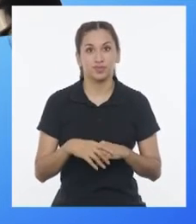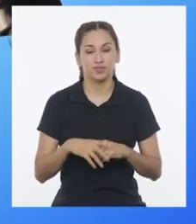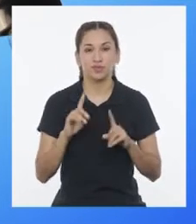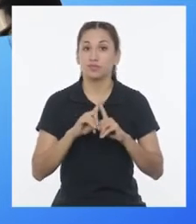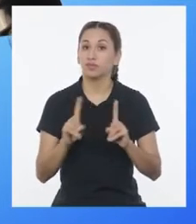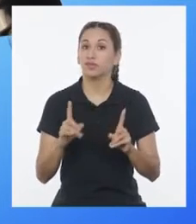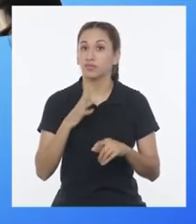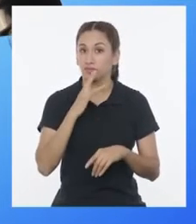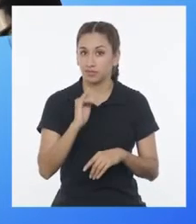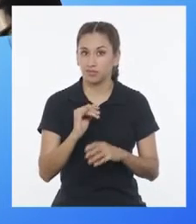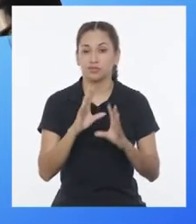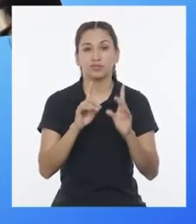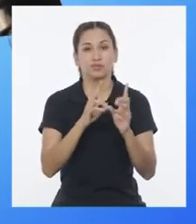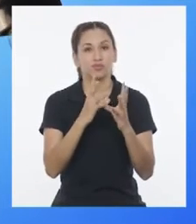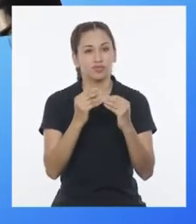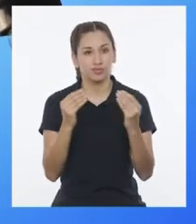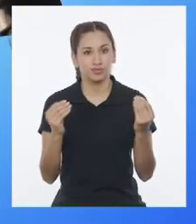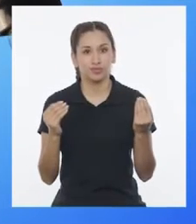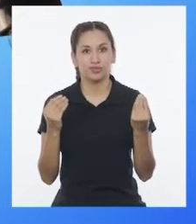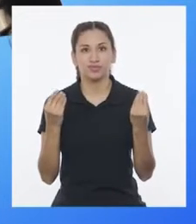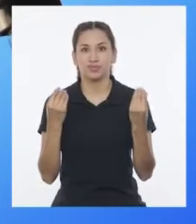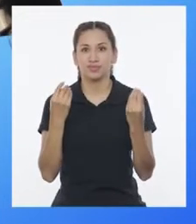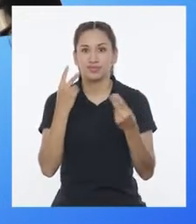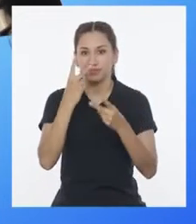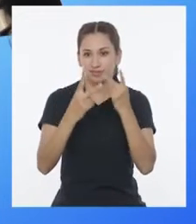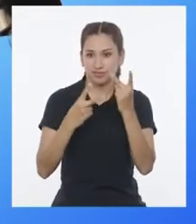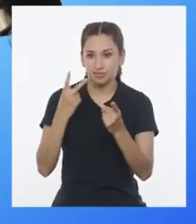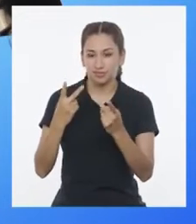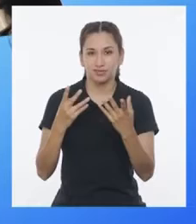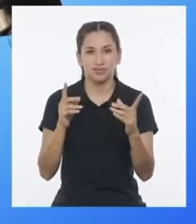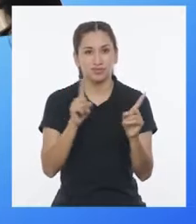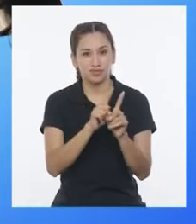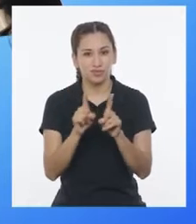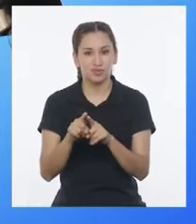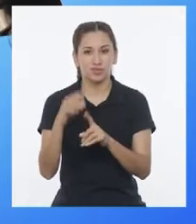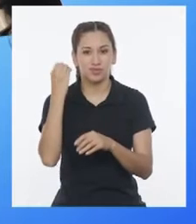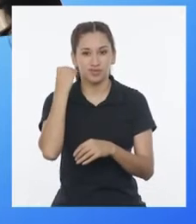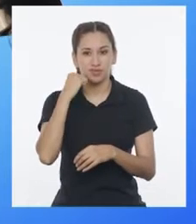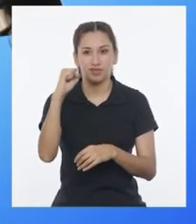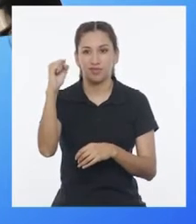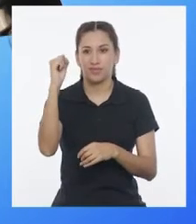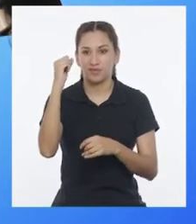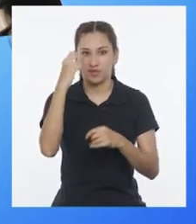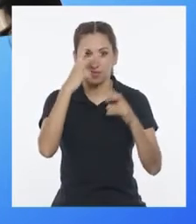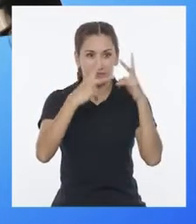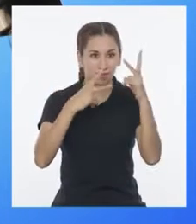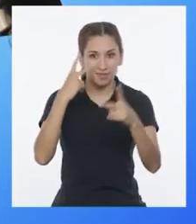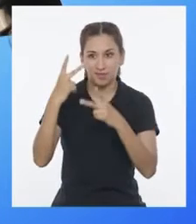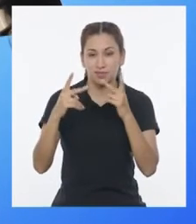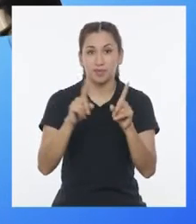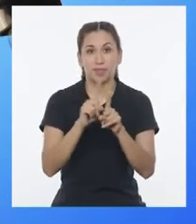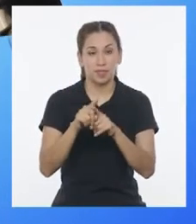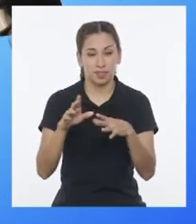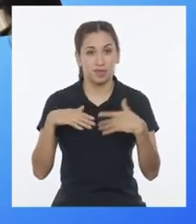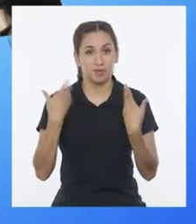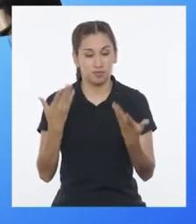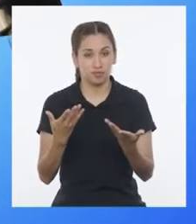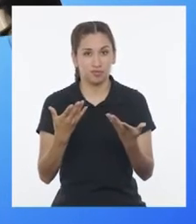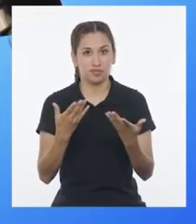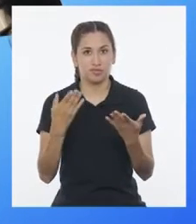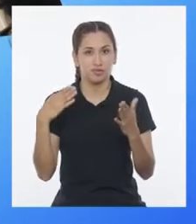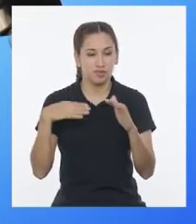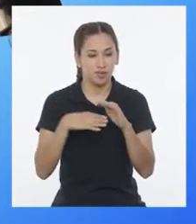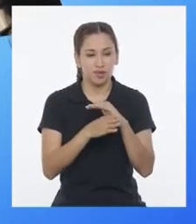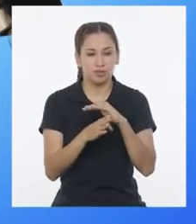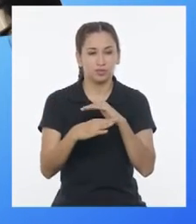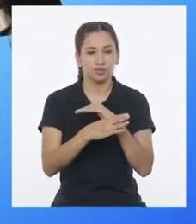escenarios. Pero así como muchas aventuras tienen que ver con viajes y expediciones, también podemos emprender